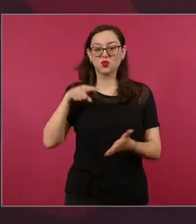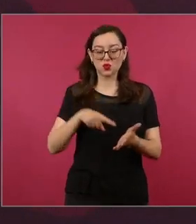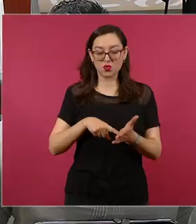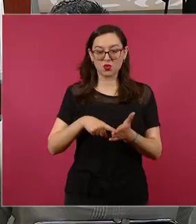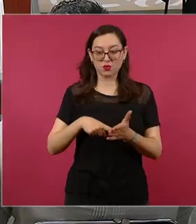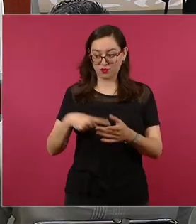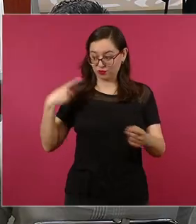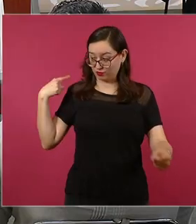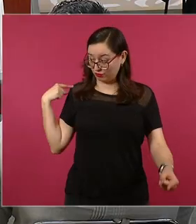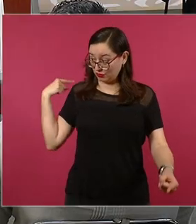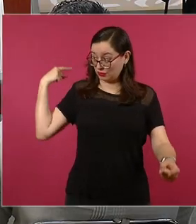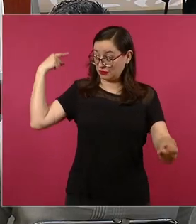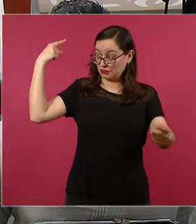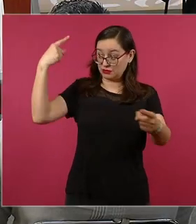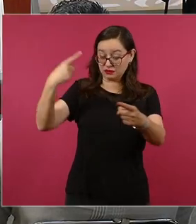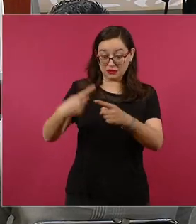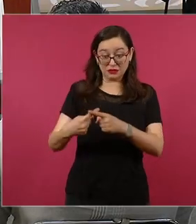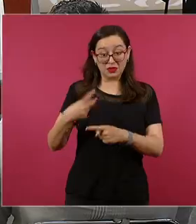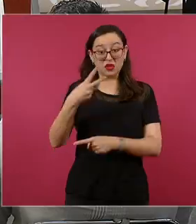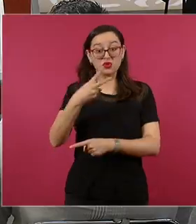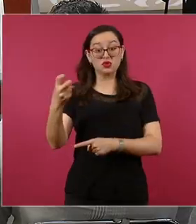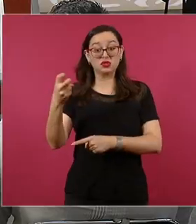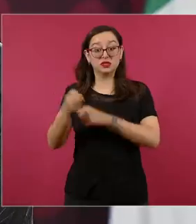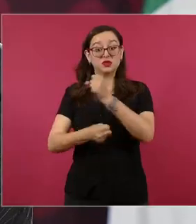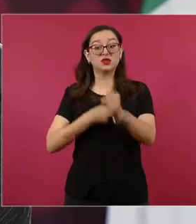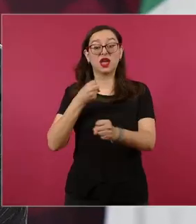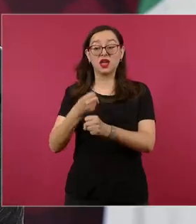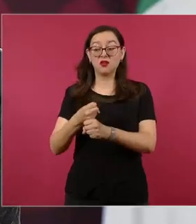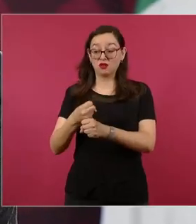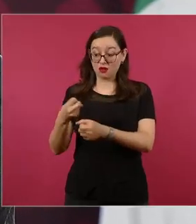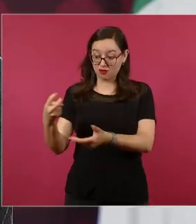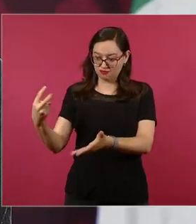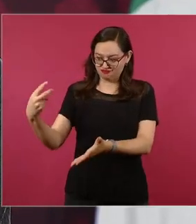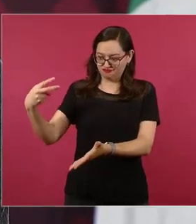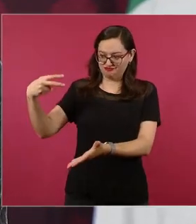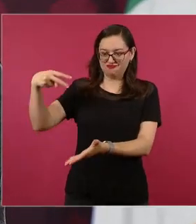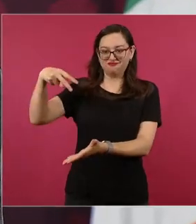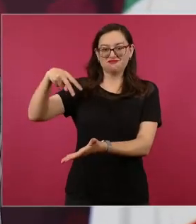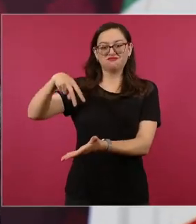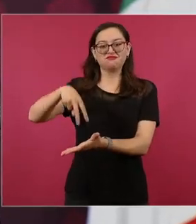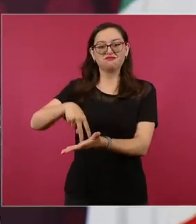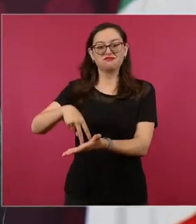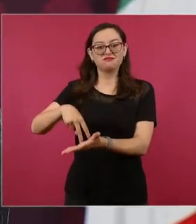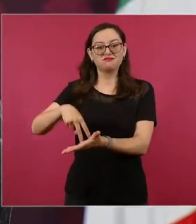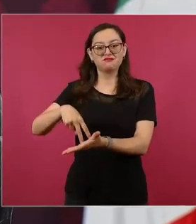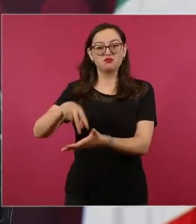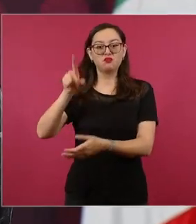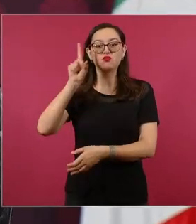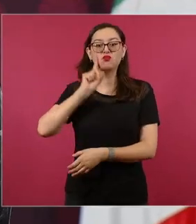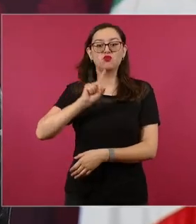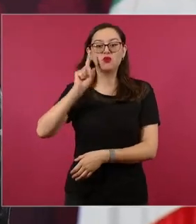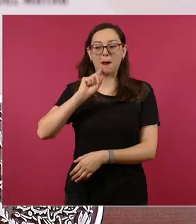2024, 200 años, la primera presidenta de México